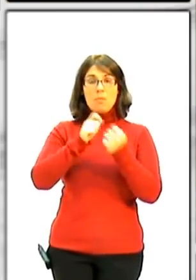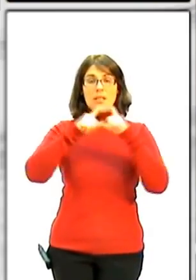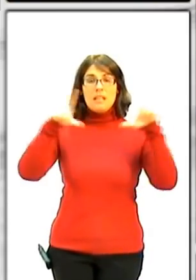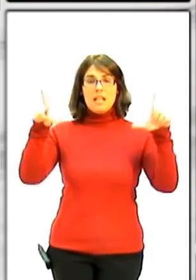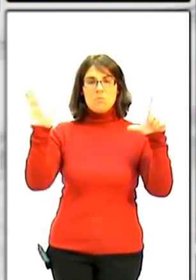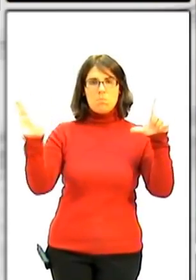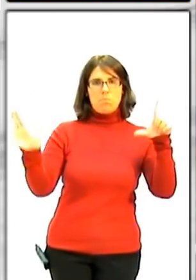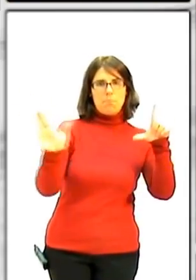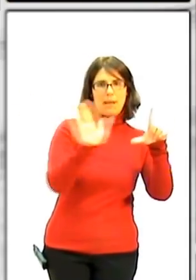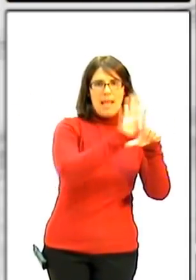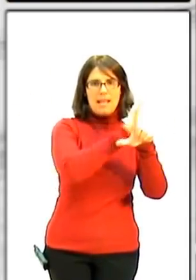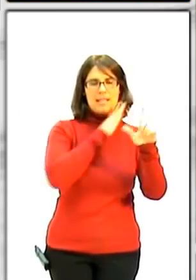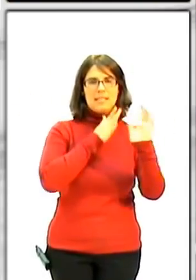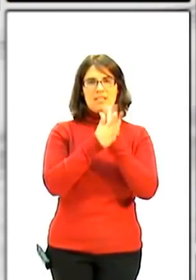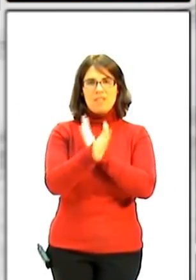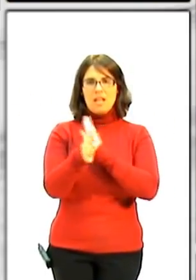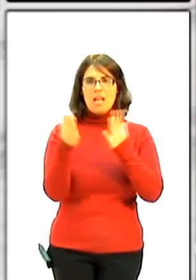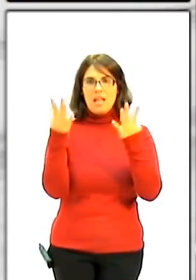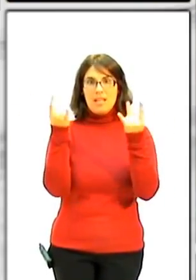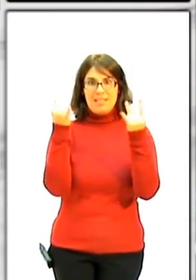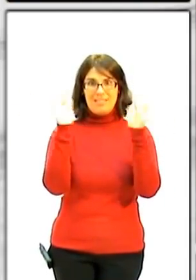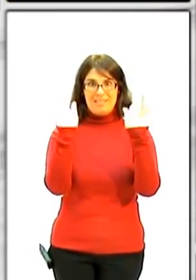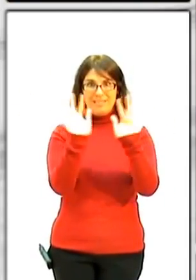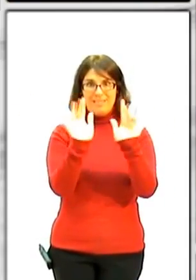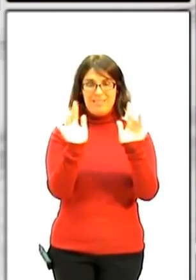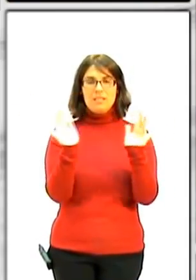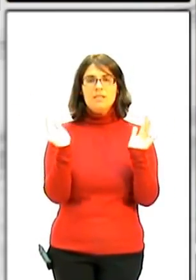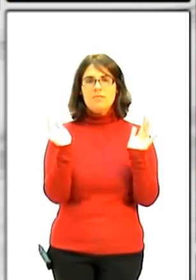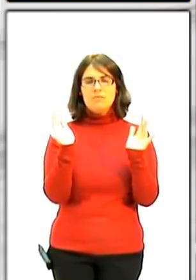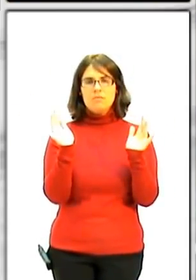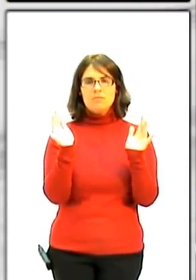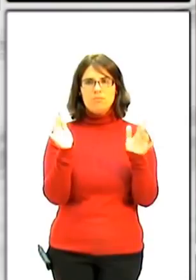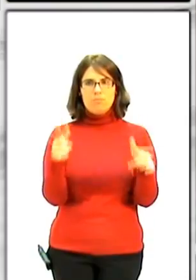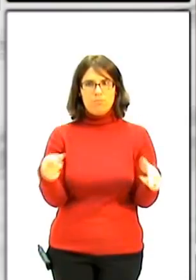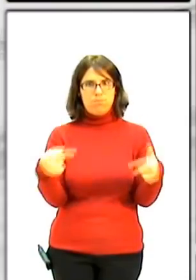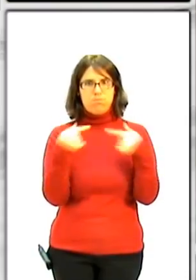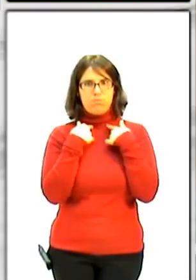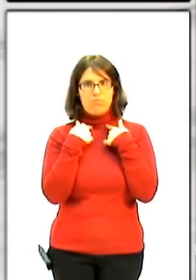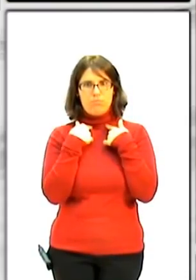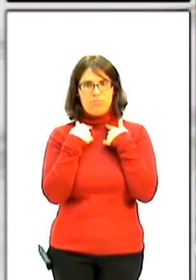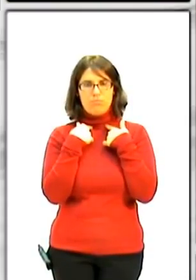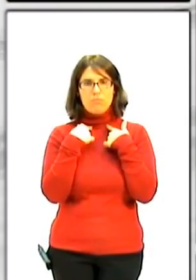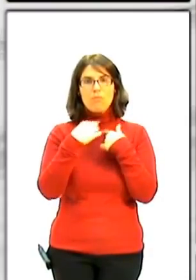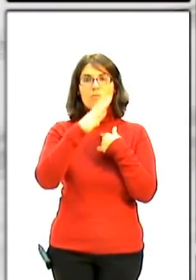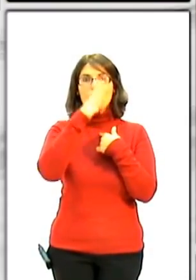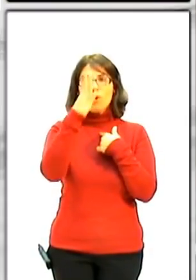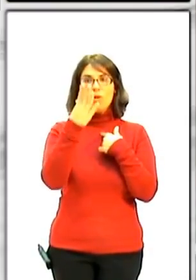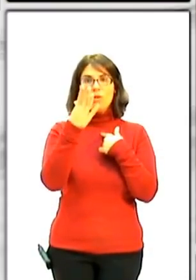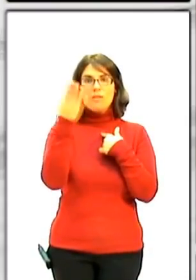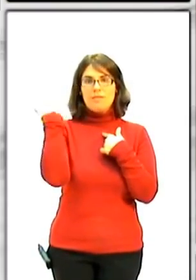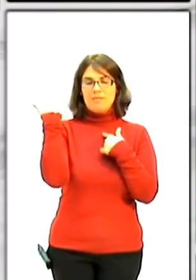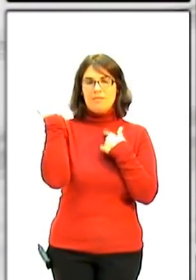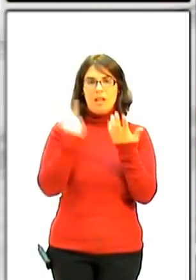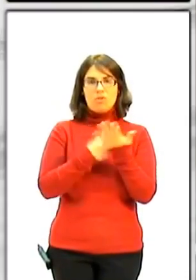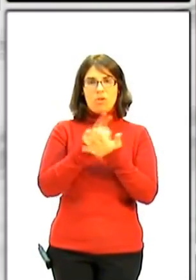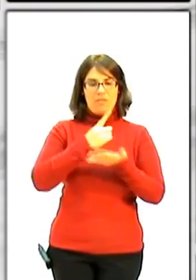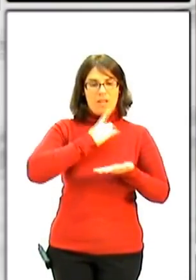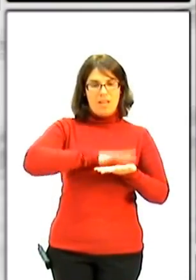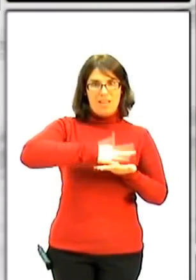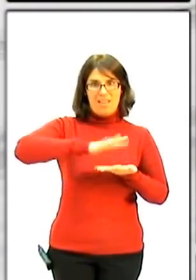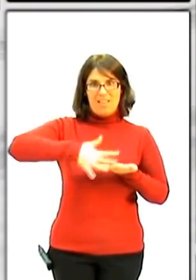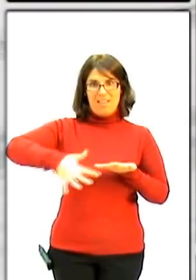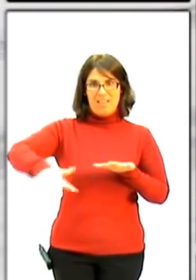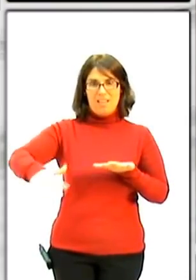perdido el sentido del tacto cuando aplicábamos la cartografía en relieve para